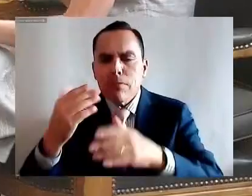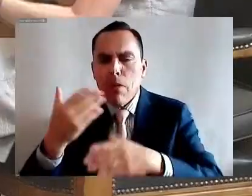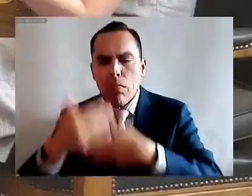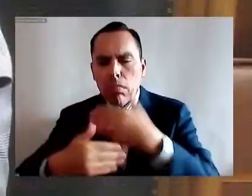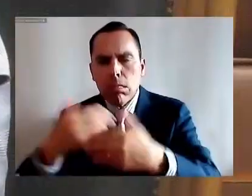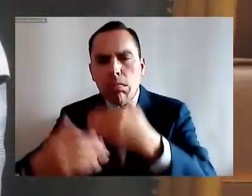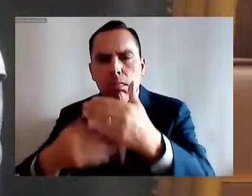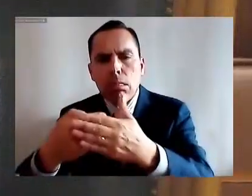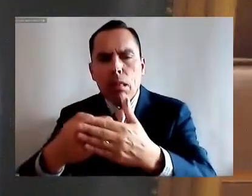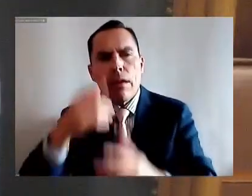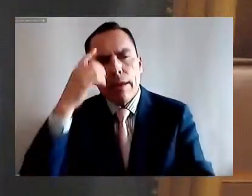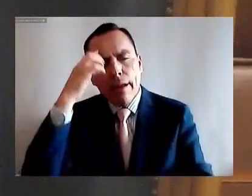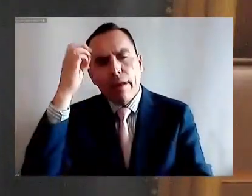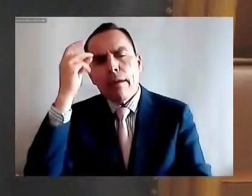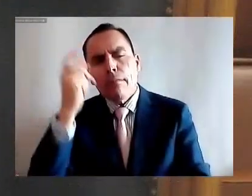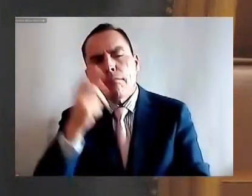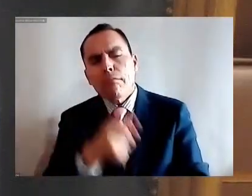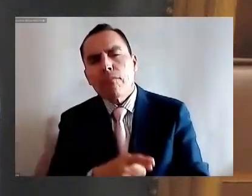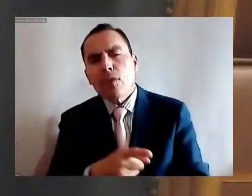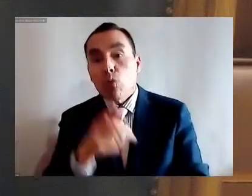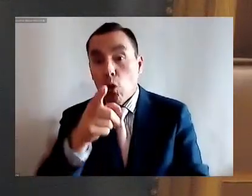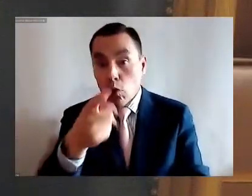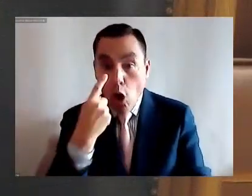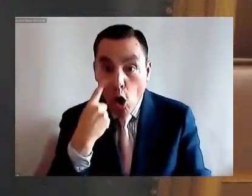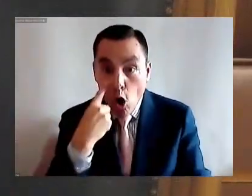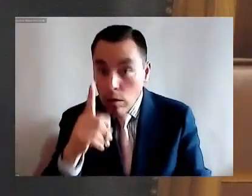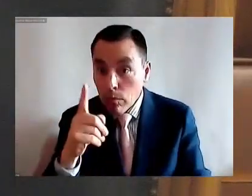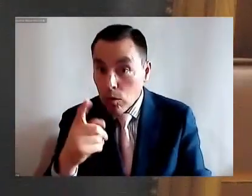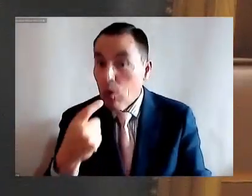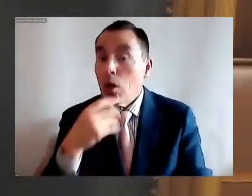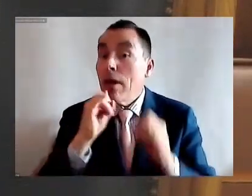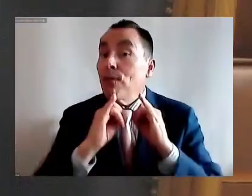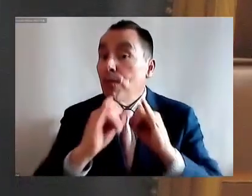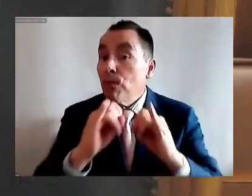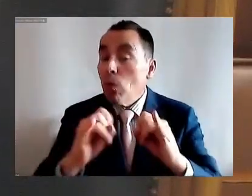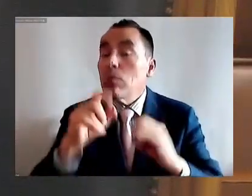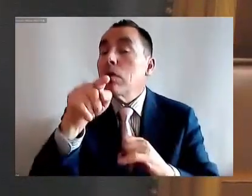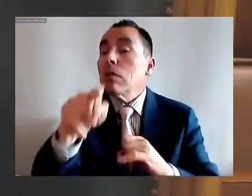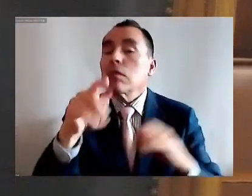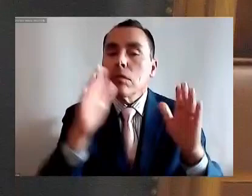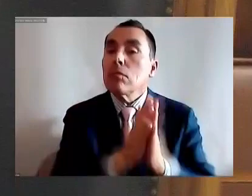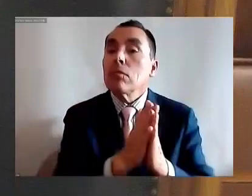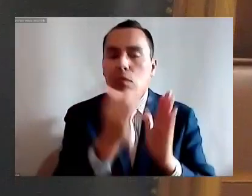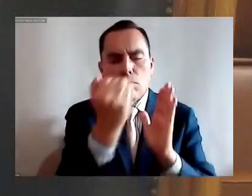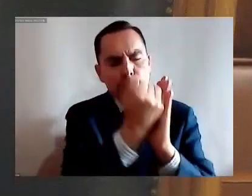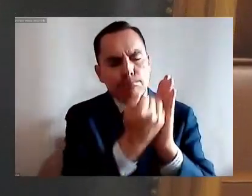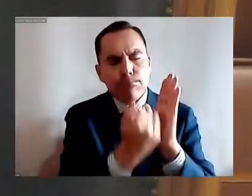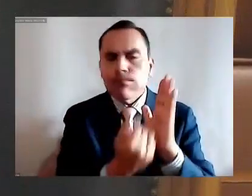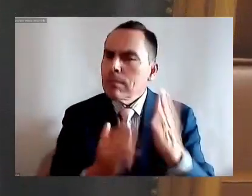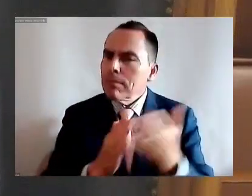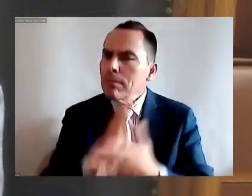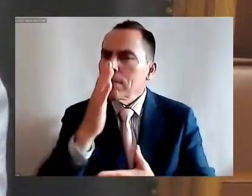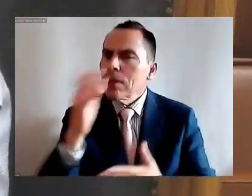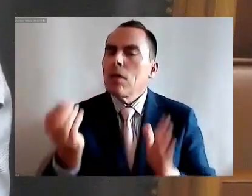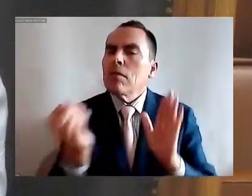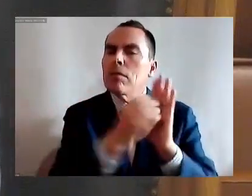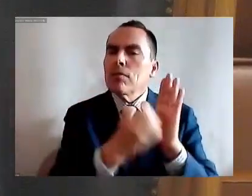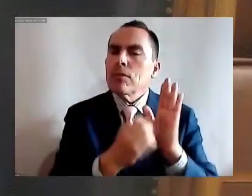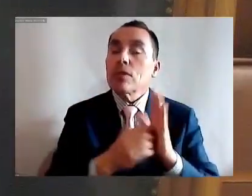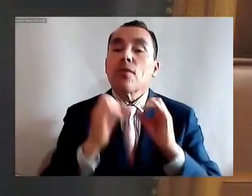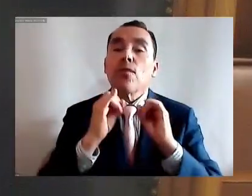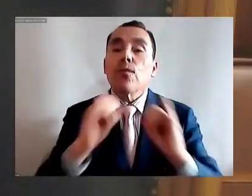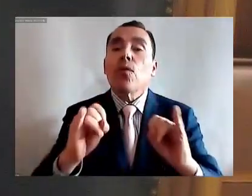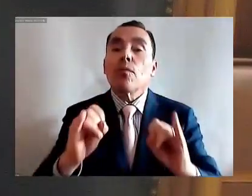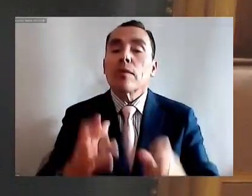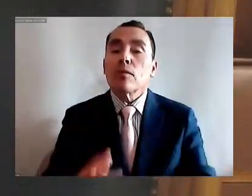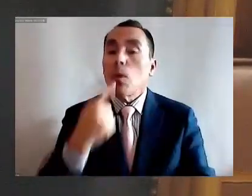sea, ustedes no lo conocen, pero esa es toda la primera parte del informe. A partir de ese análisis contenido en el informe, yo les quiero hacer la siguiente